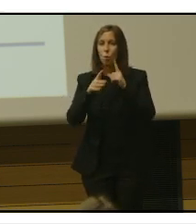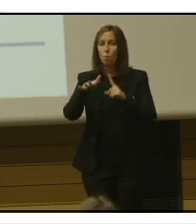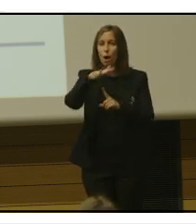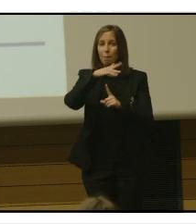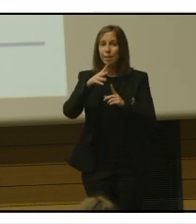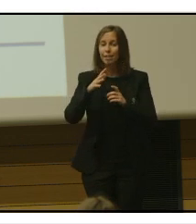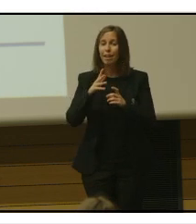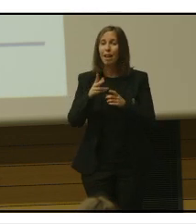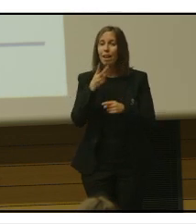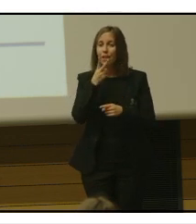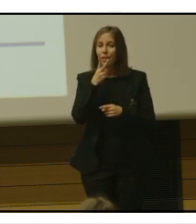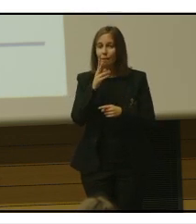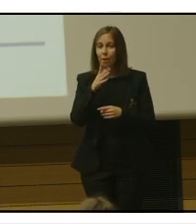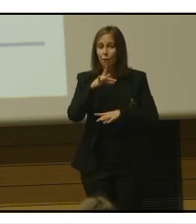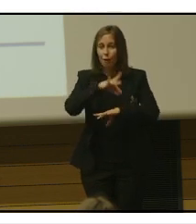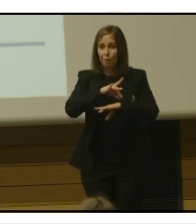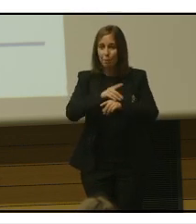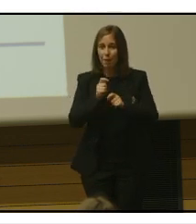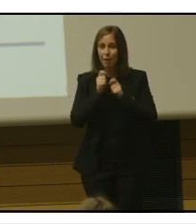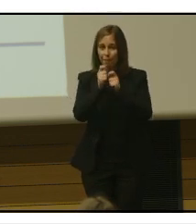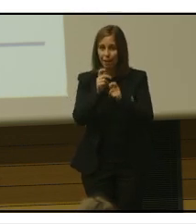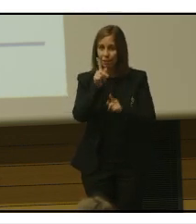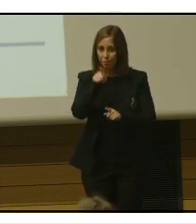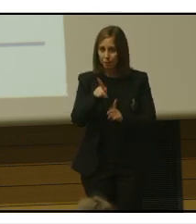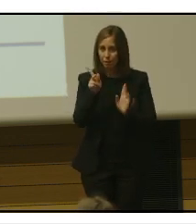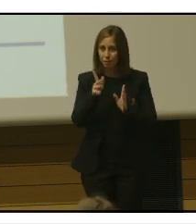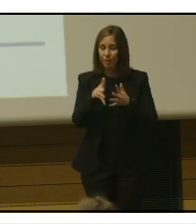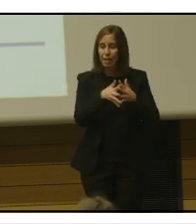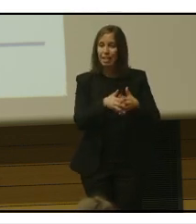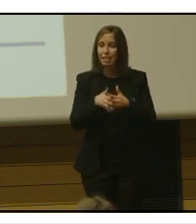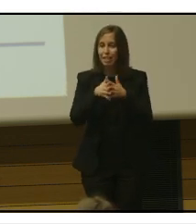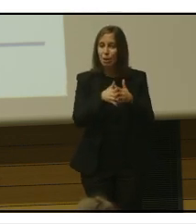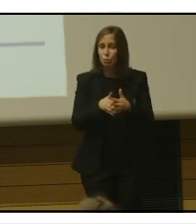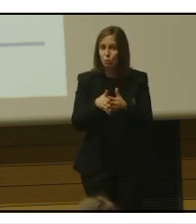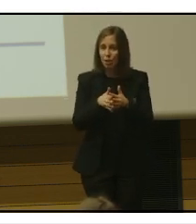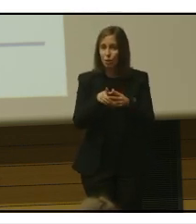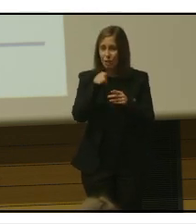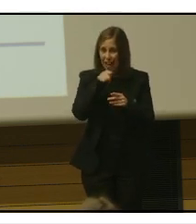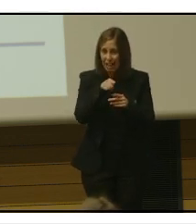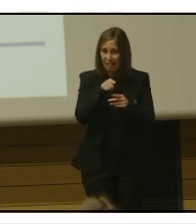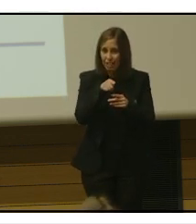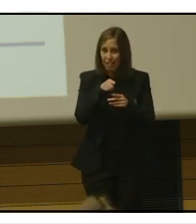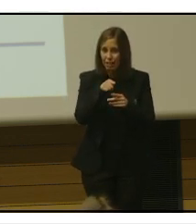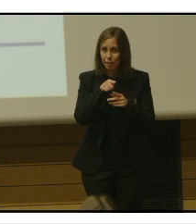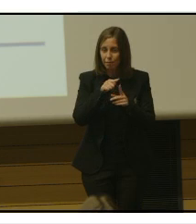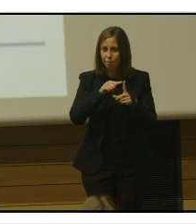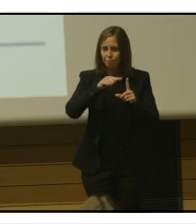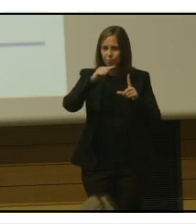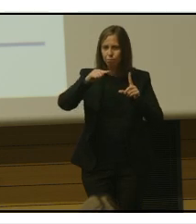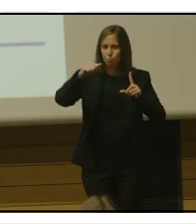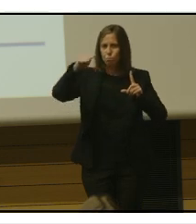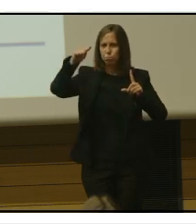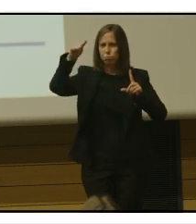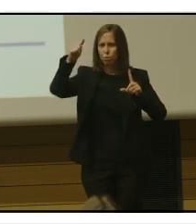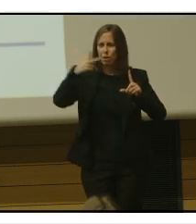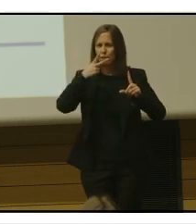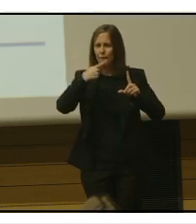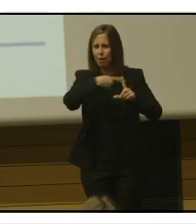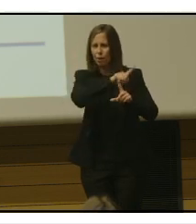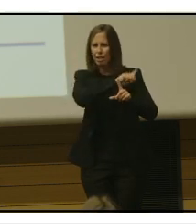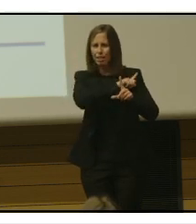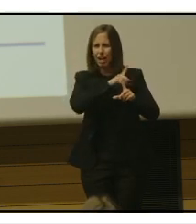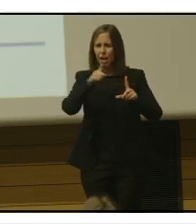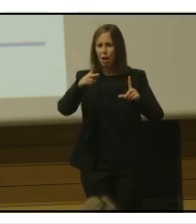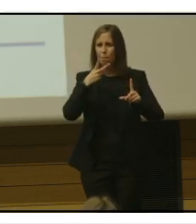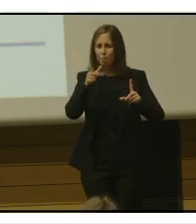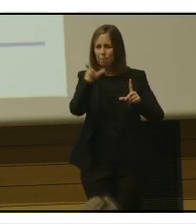causa enfermedad. Fijaos que en este momento Estados Unidos ya había alcanzado el pico en la prevalencia de consumo de tabaco, que ellos